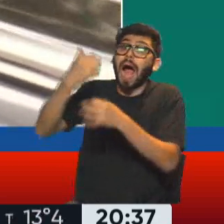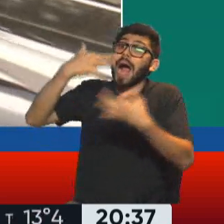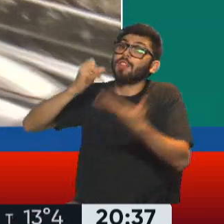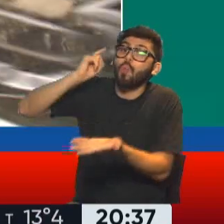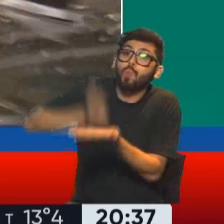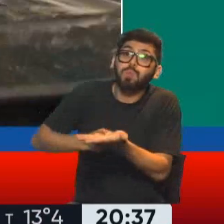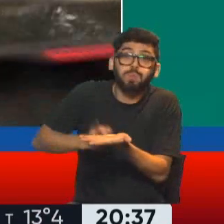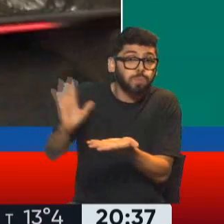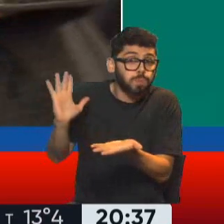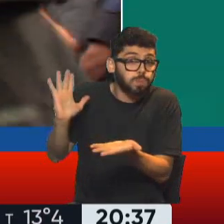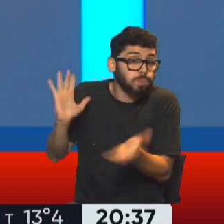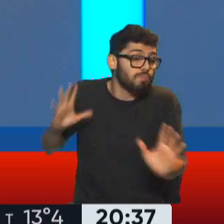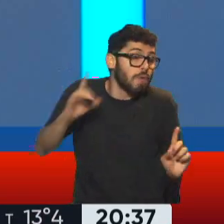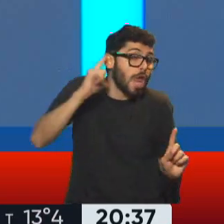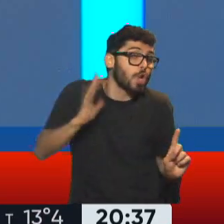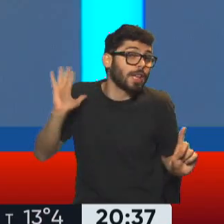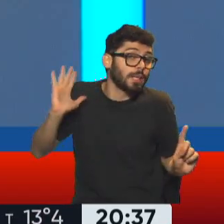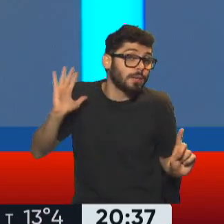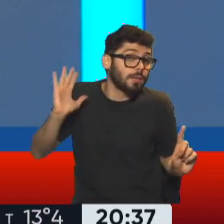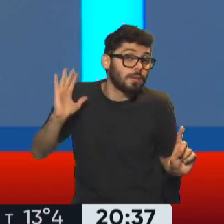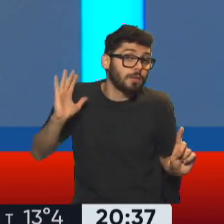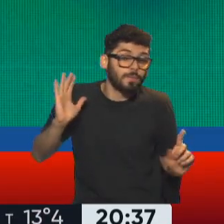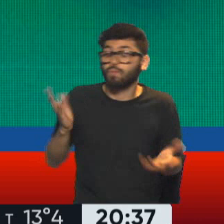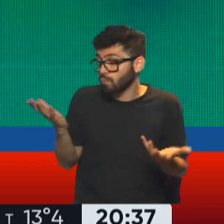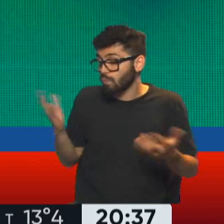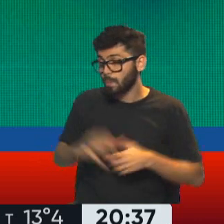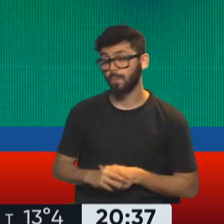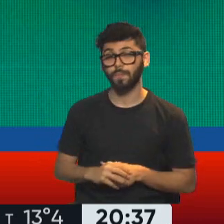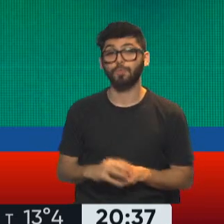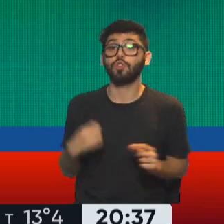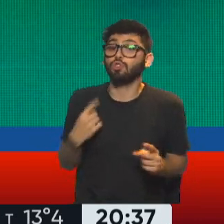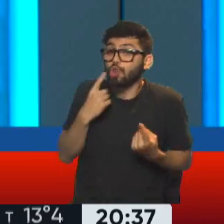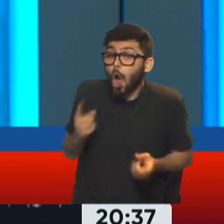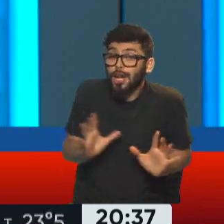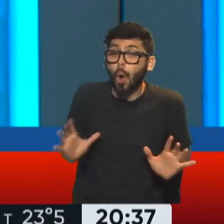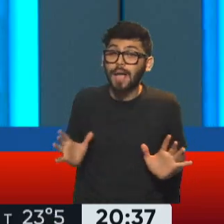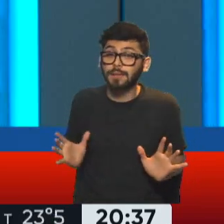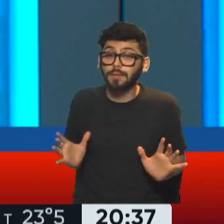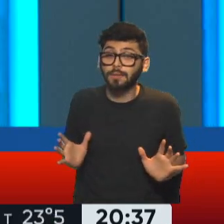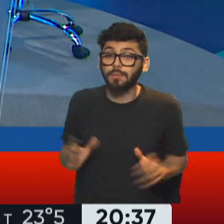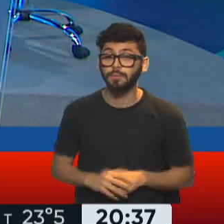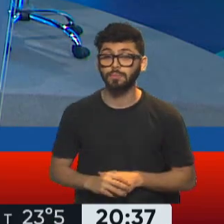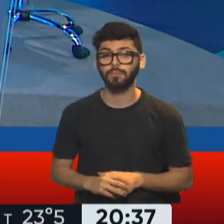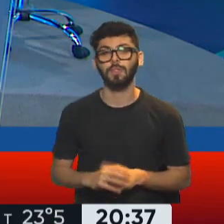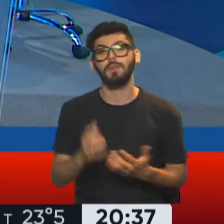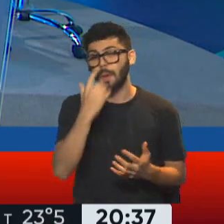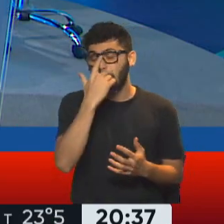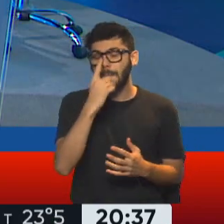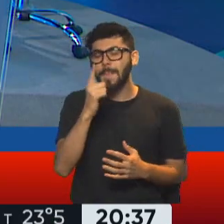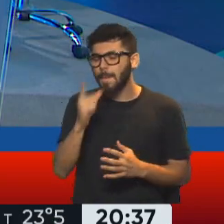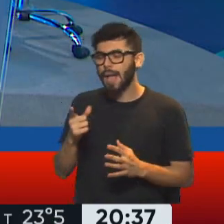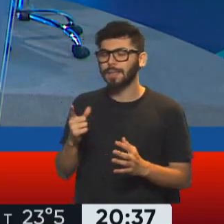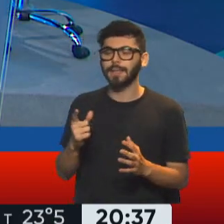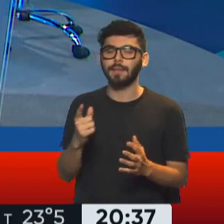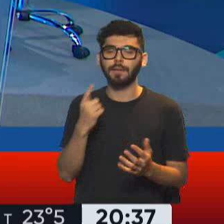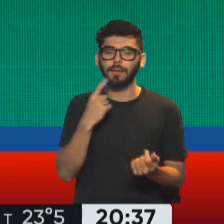Hasta que la justicia demuestre lo contrario, es inocente. Lo que pasa es que hay una utilización. Yo creo en eso. Una utilización de las leyes. Esto que hace